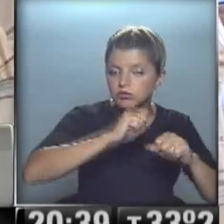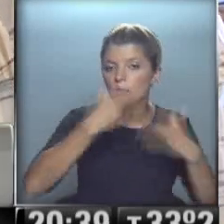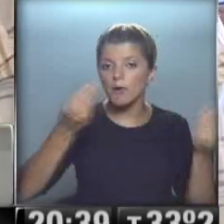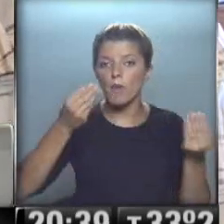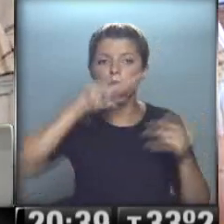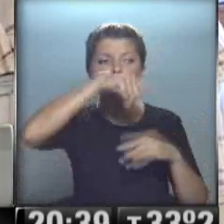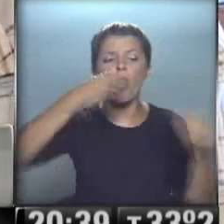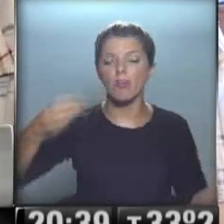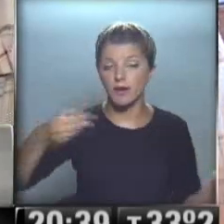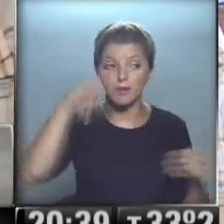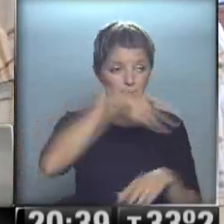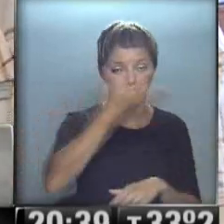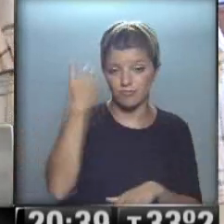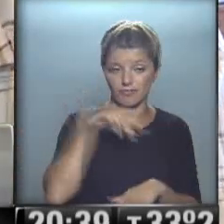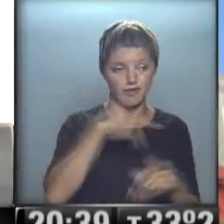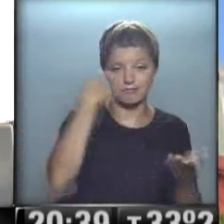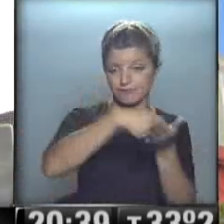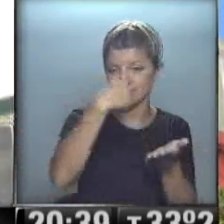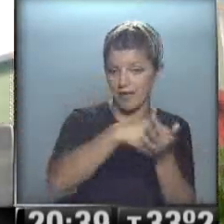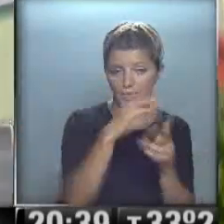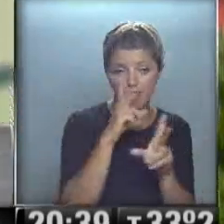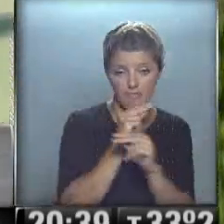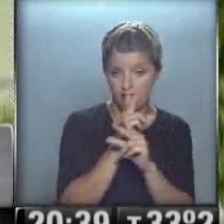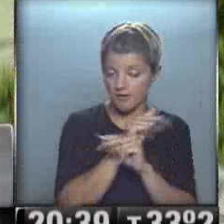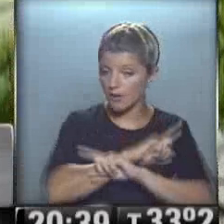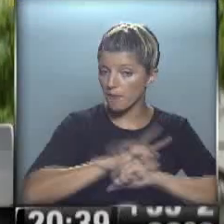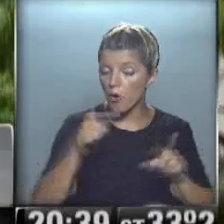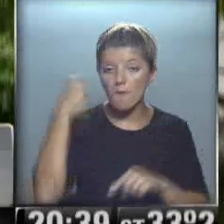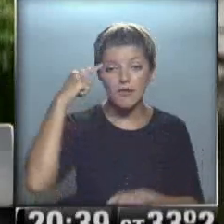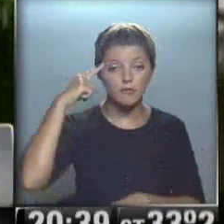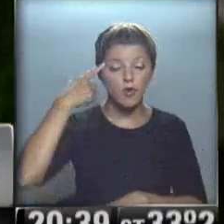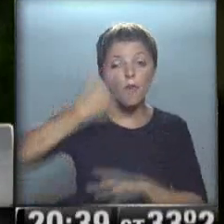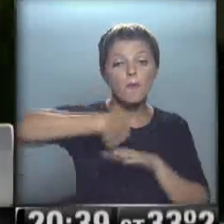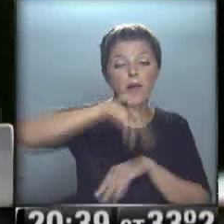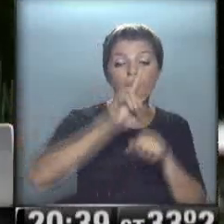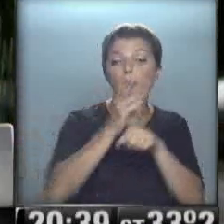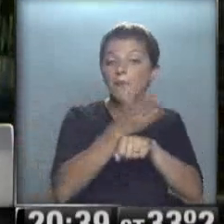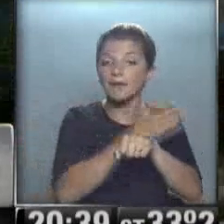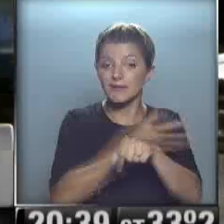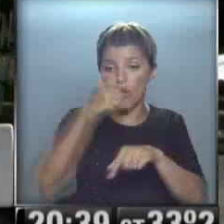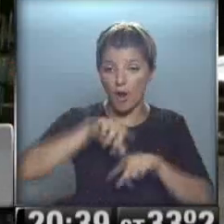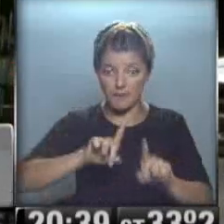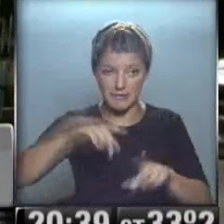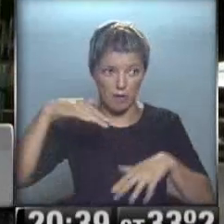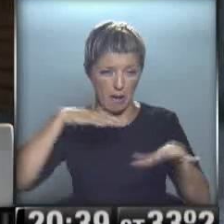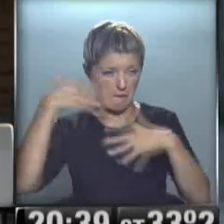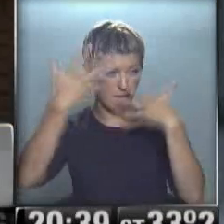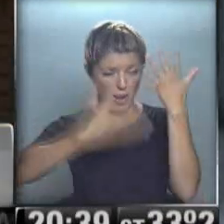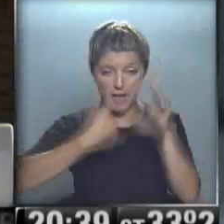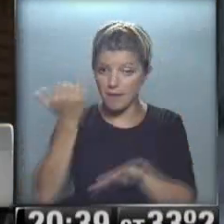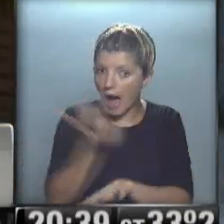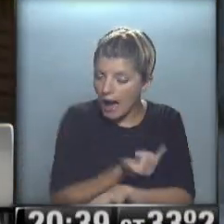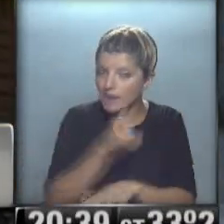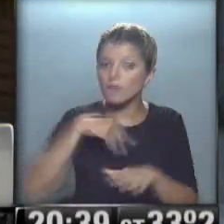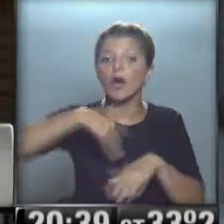han hecho las inversiones ni ni han planificado eh tanto en materia de prevención como como ahora sobre la marcha con con todos los problemas